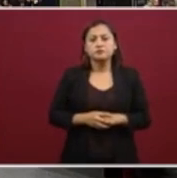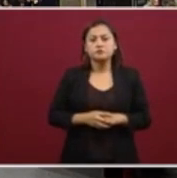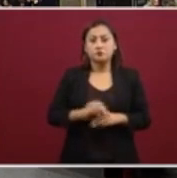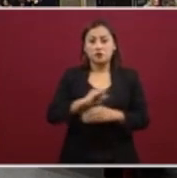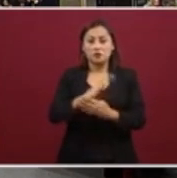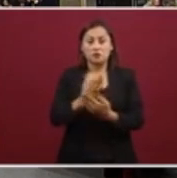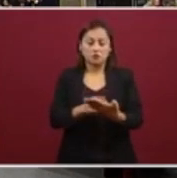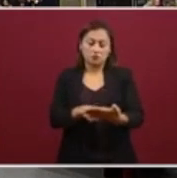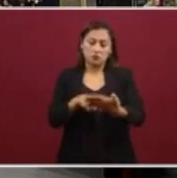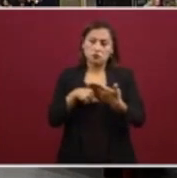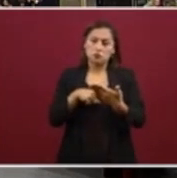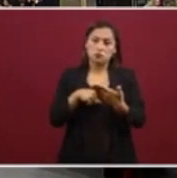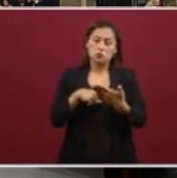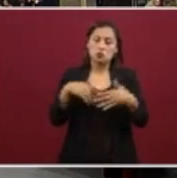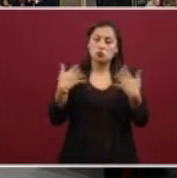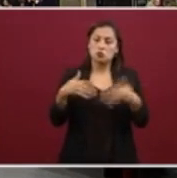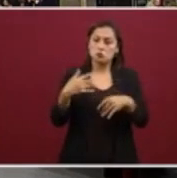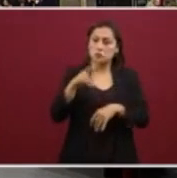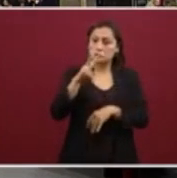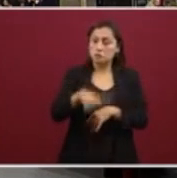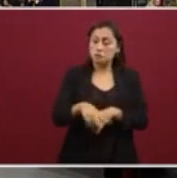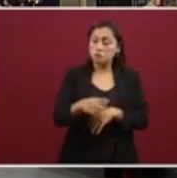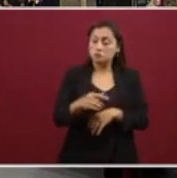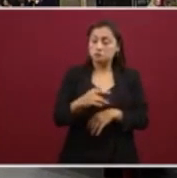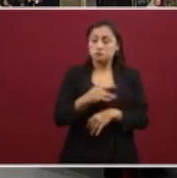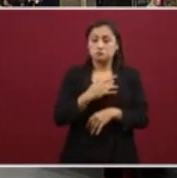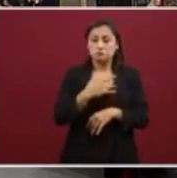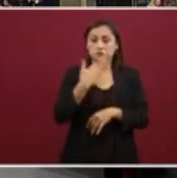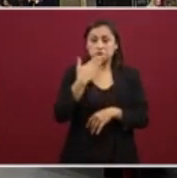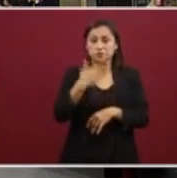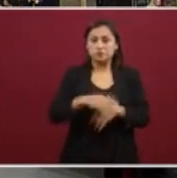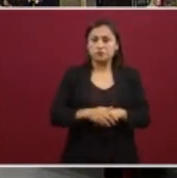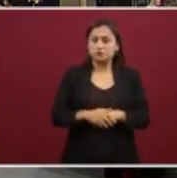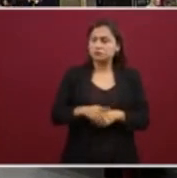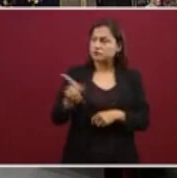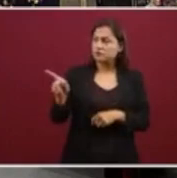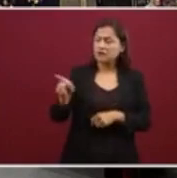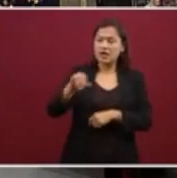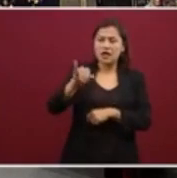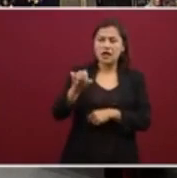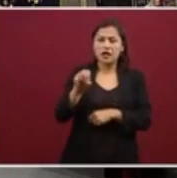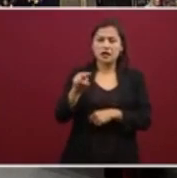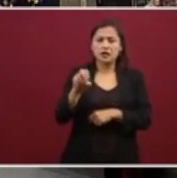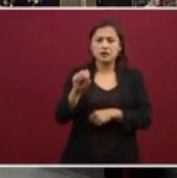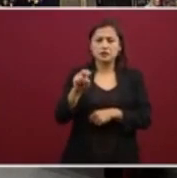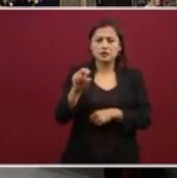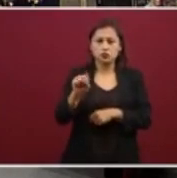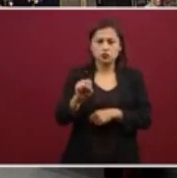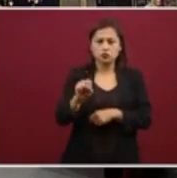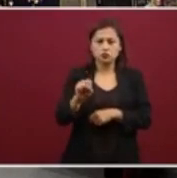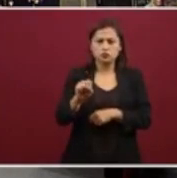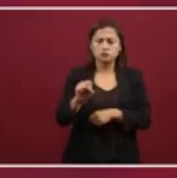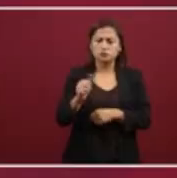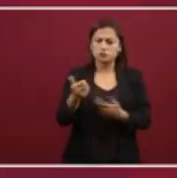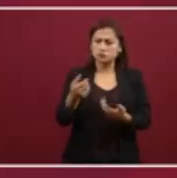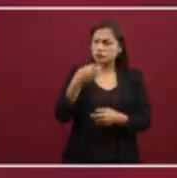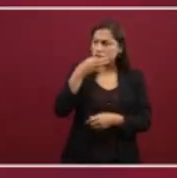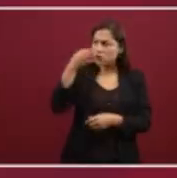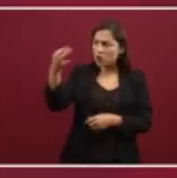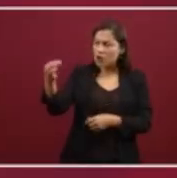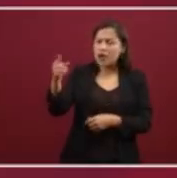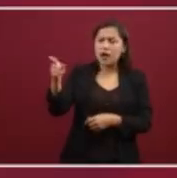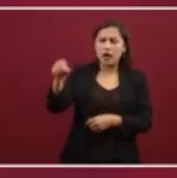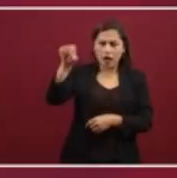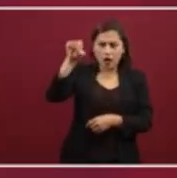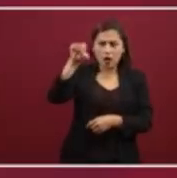Le voy a pedir a Jesús para que hoy mismo, lo más pronto